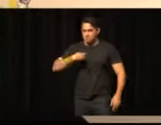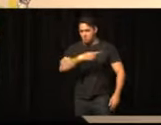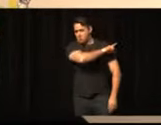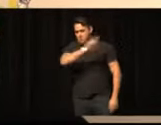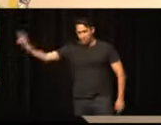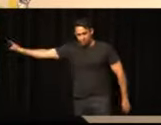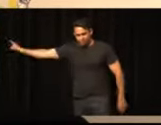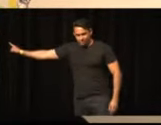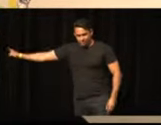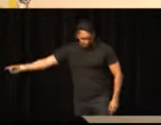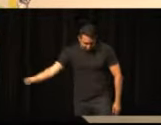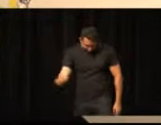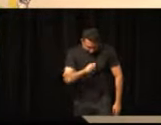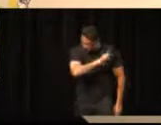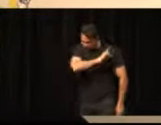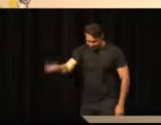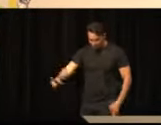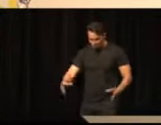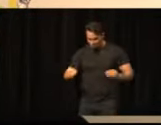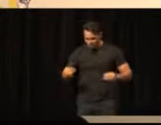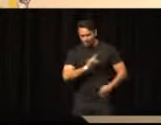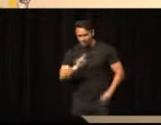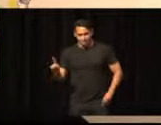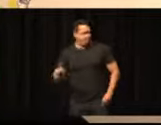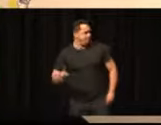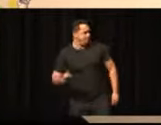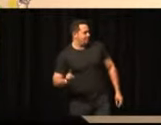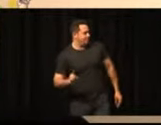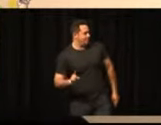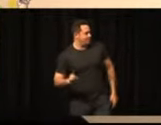no. En el mío nadie se mete.